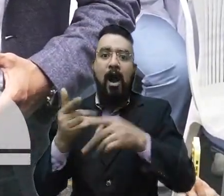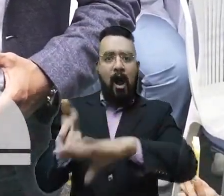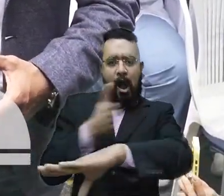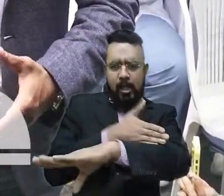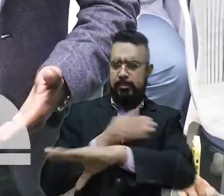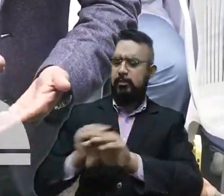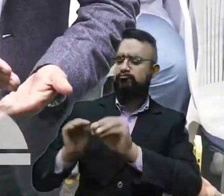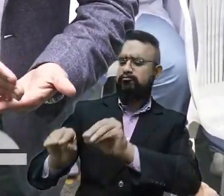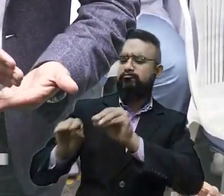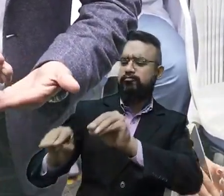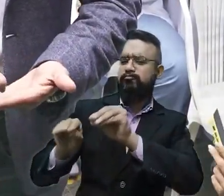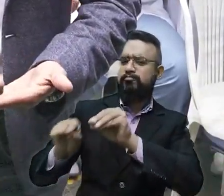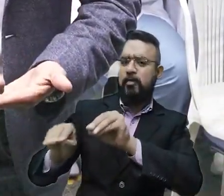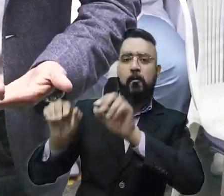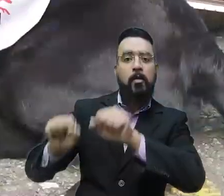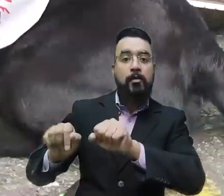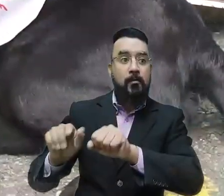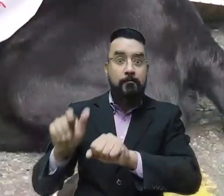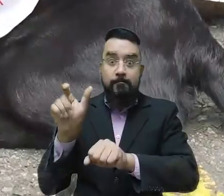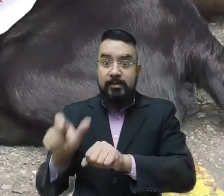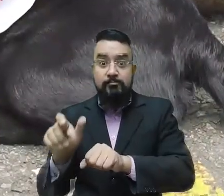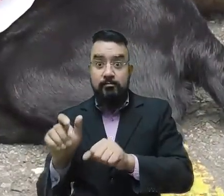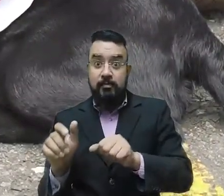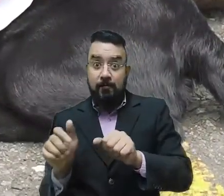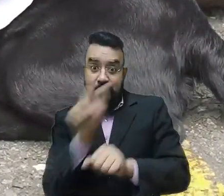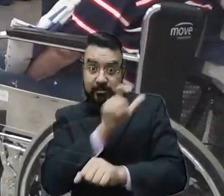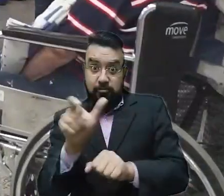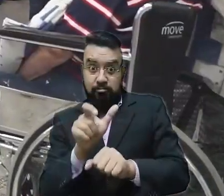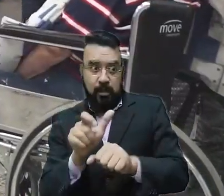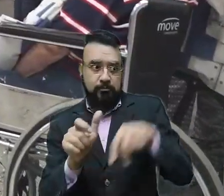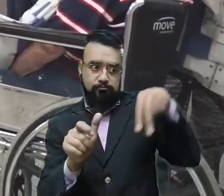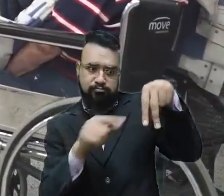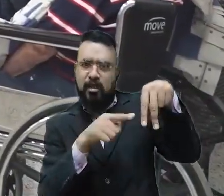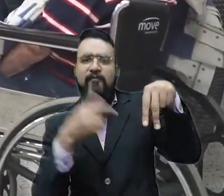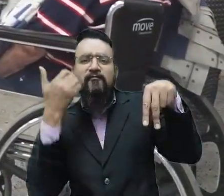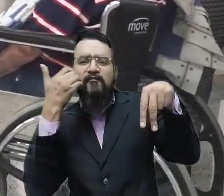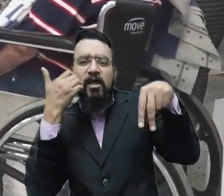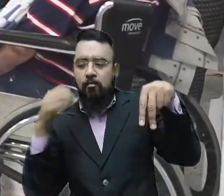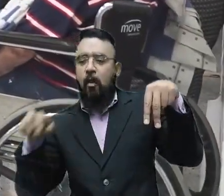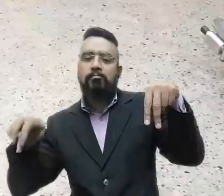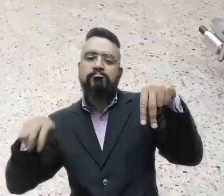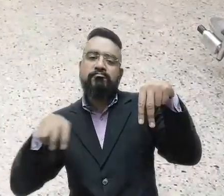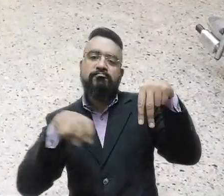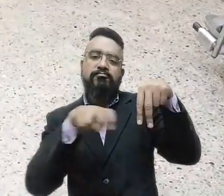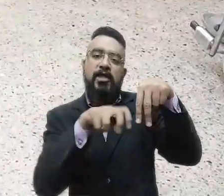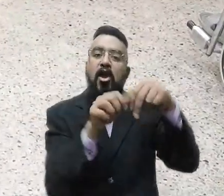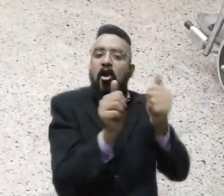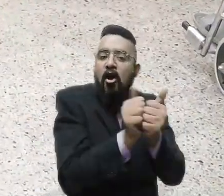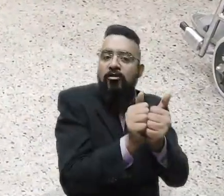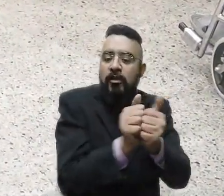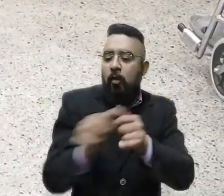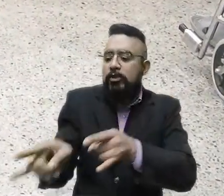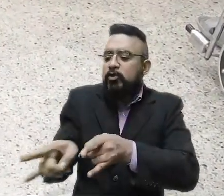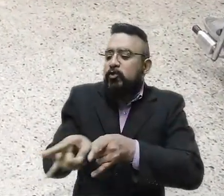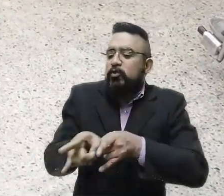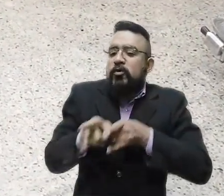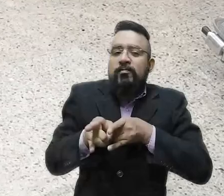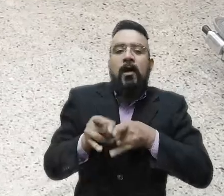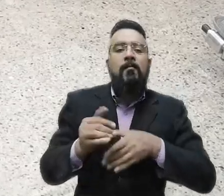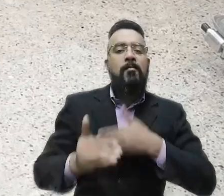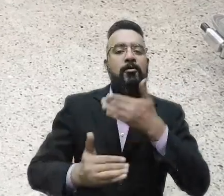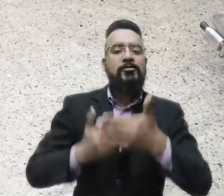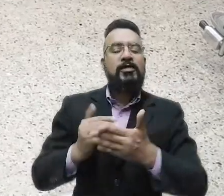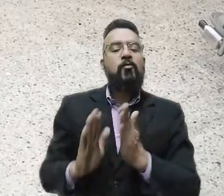adiestrados para hacer terapias con pacientes de diferentes patologías y que puedan ayudar